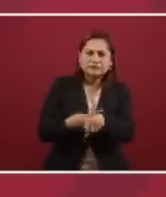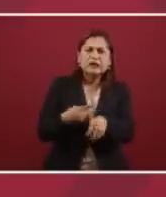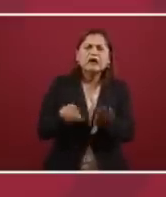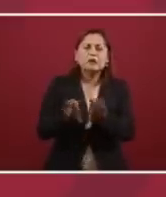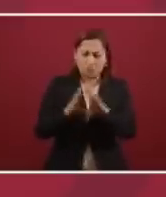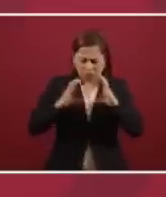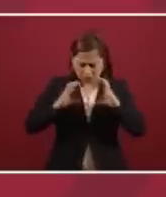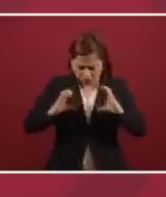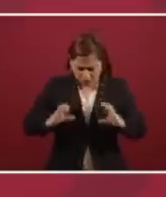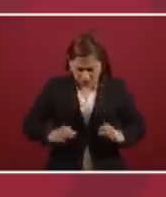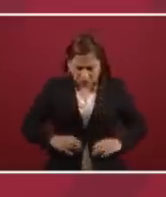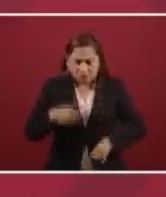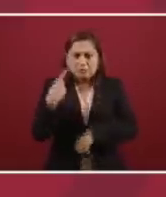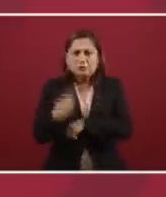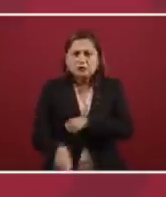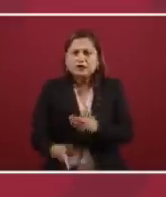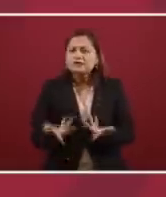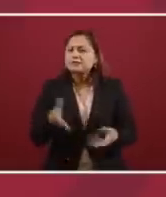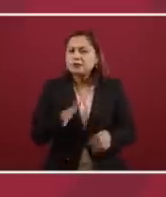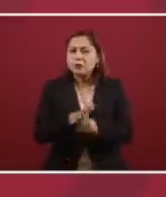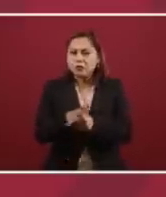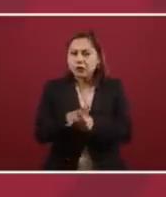nada de qué